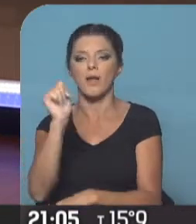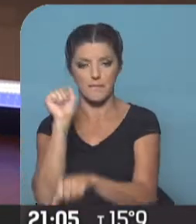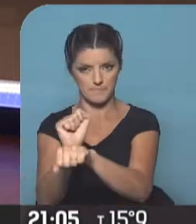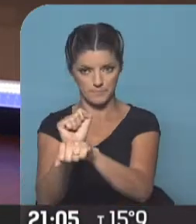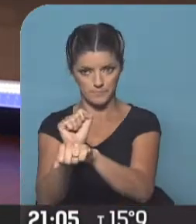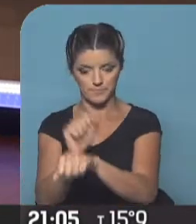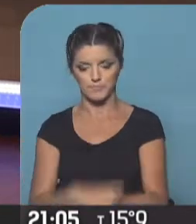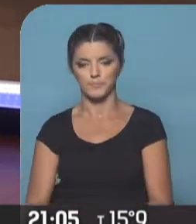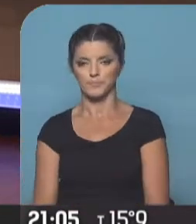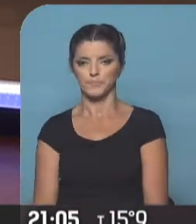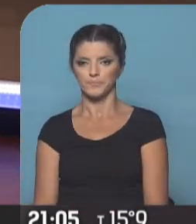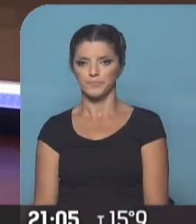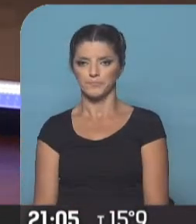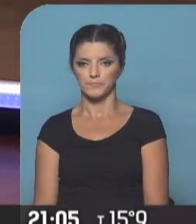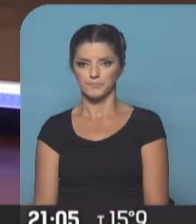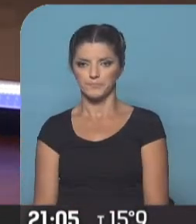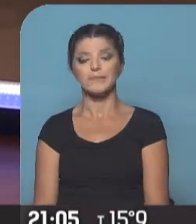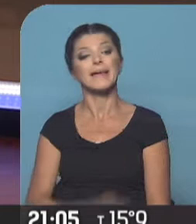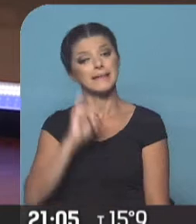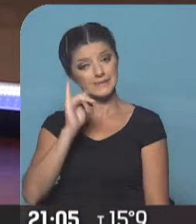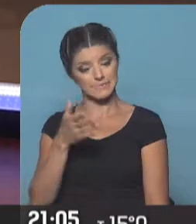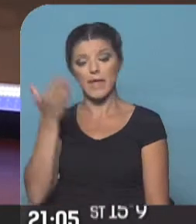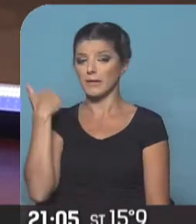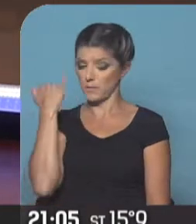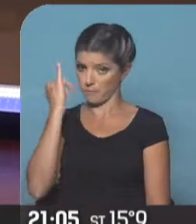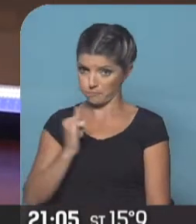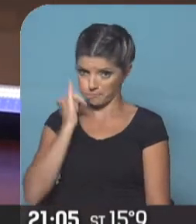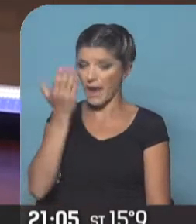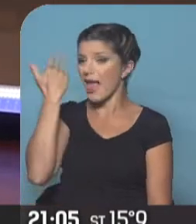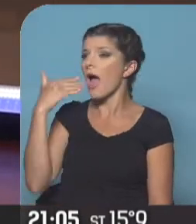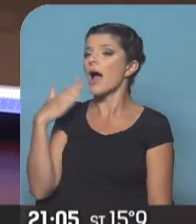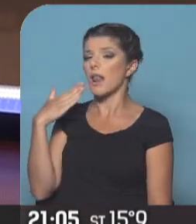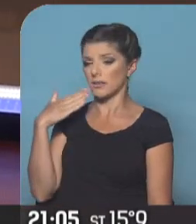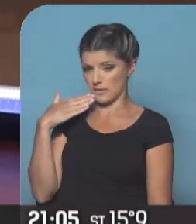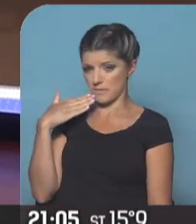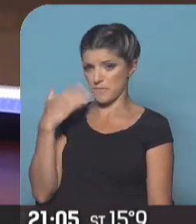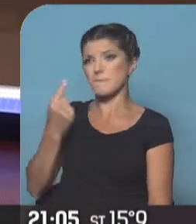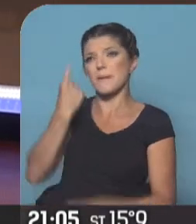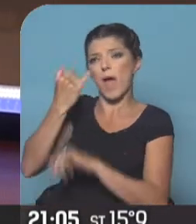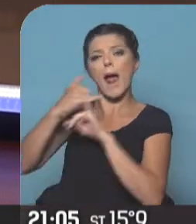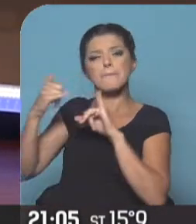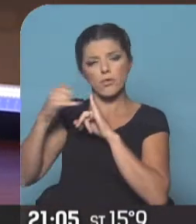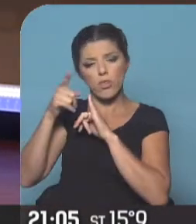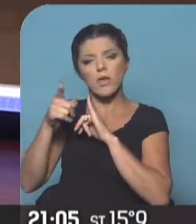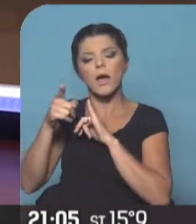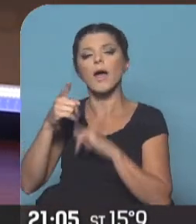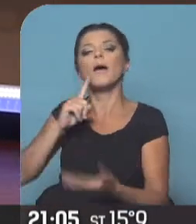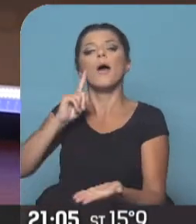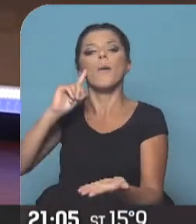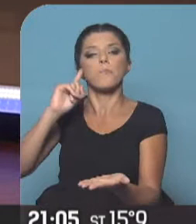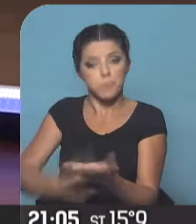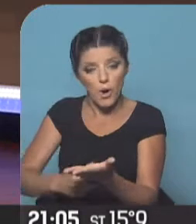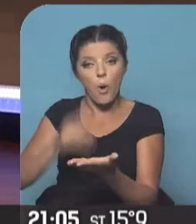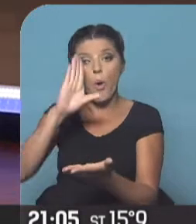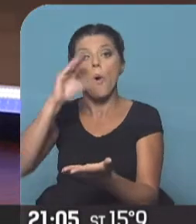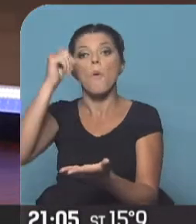Sí, como les anticipaba, esta tarde, luego de conocida al mediodía la orden de detención por parte del juez